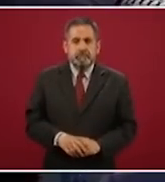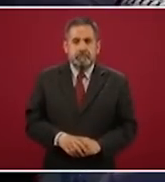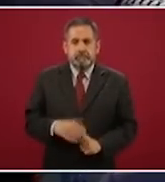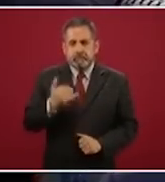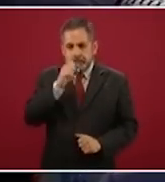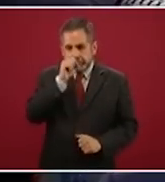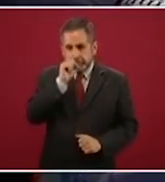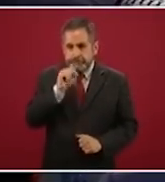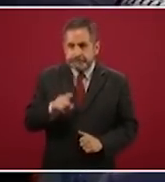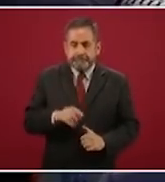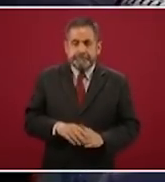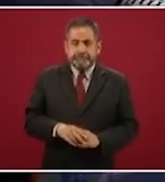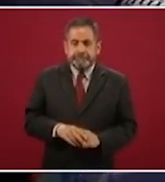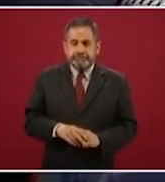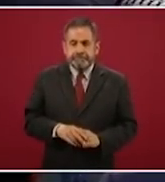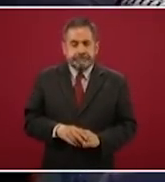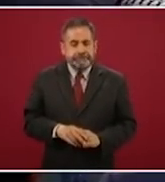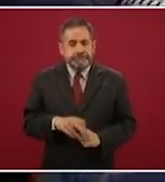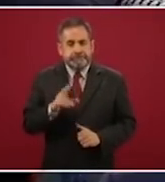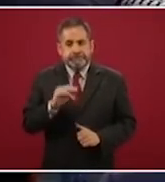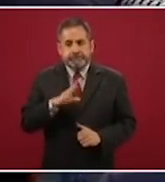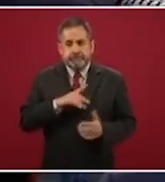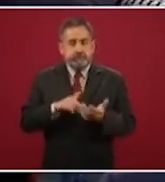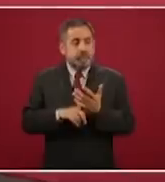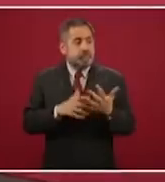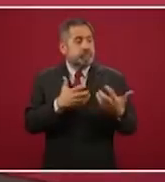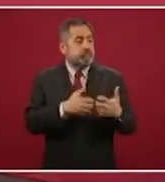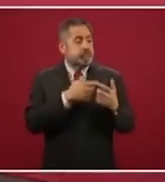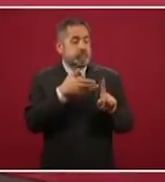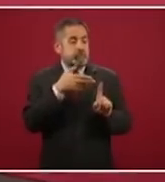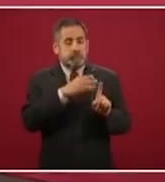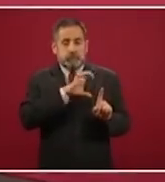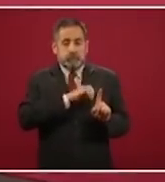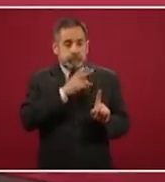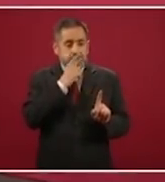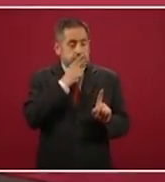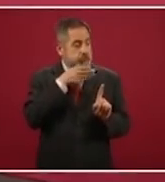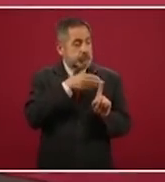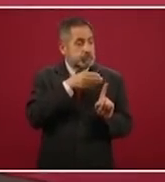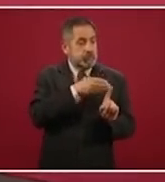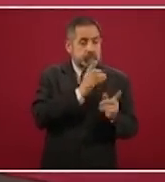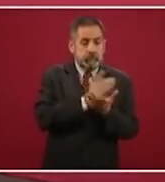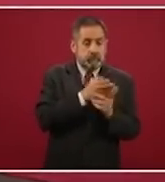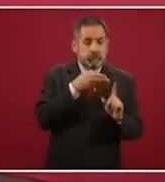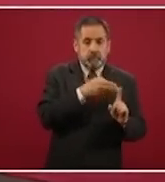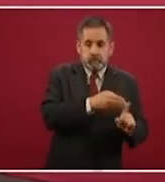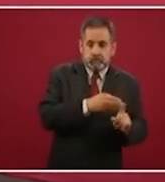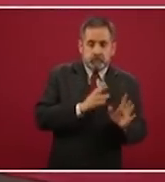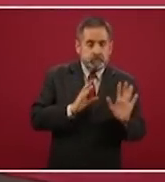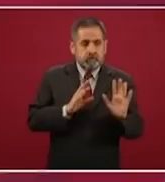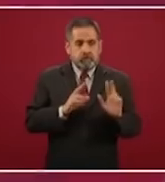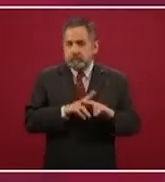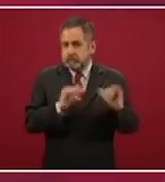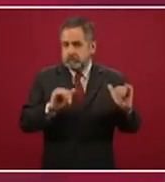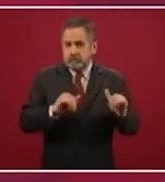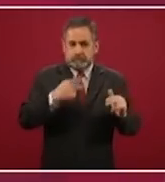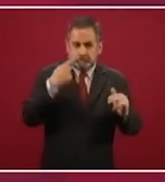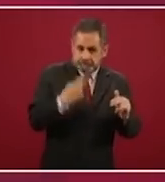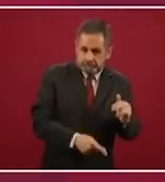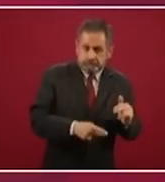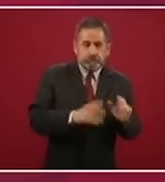Y no hay empresas favoritas, ni nacionales